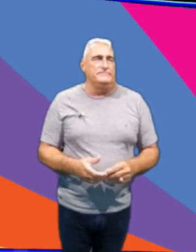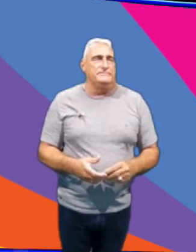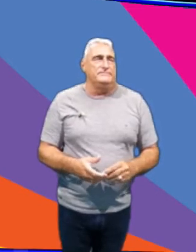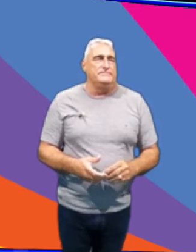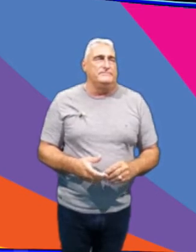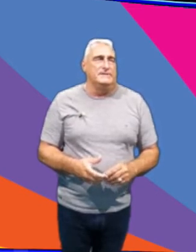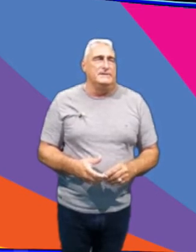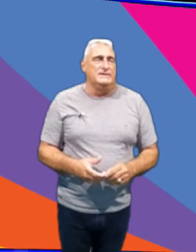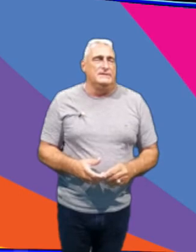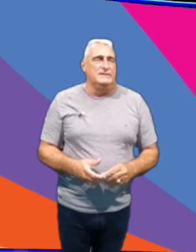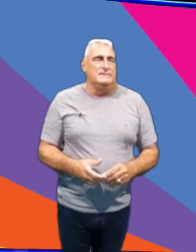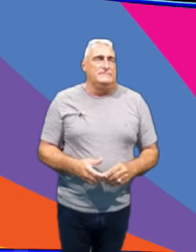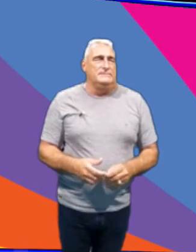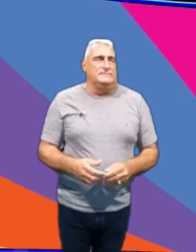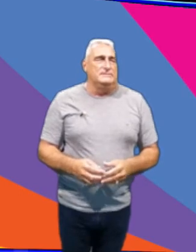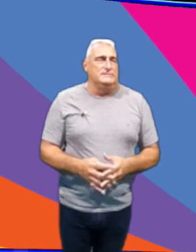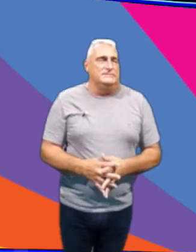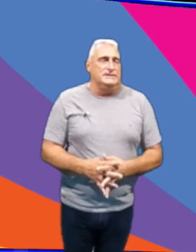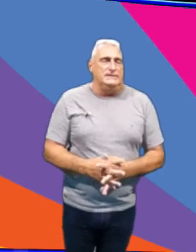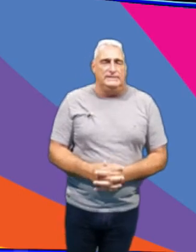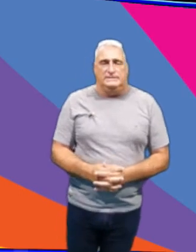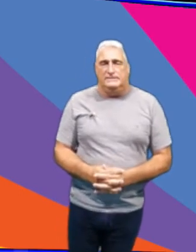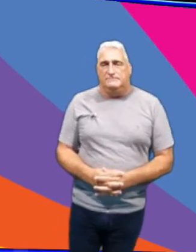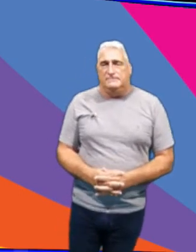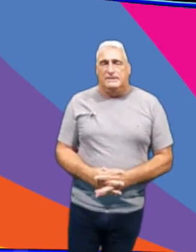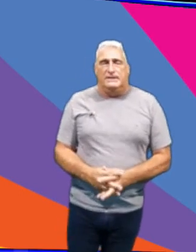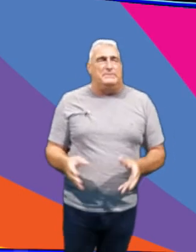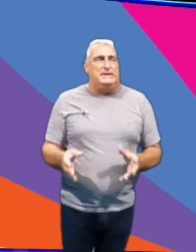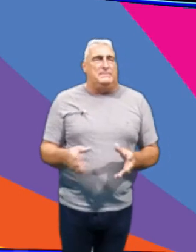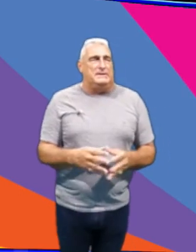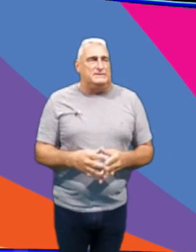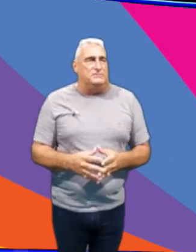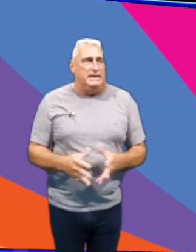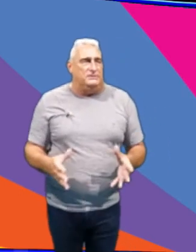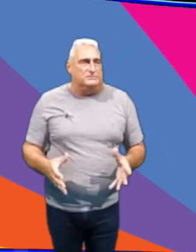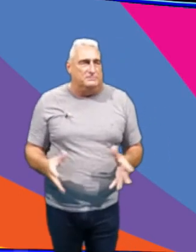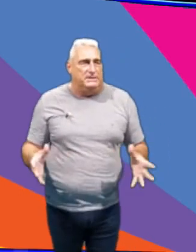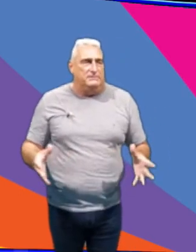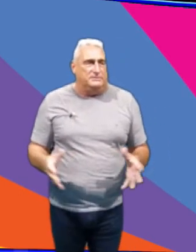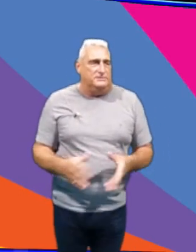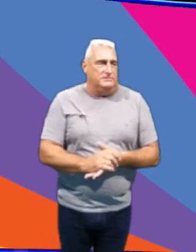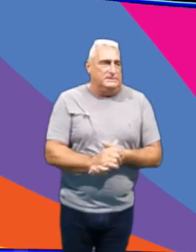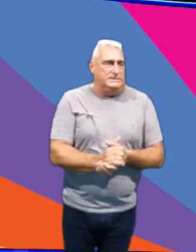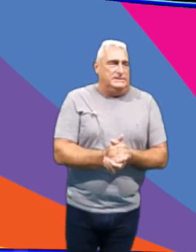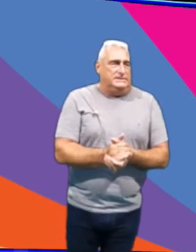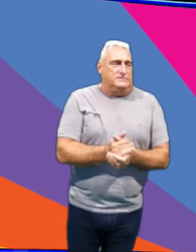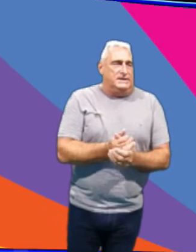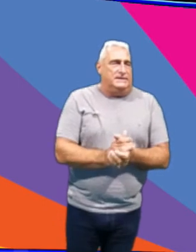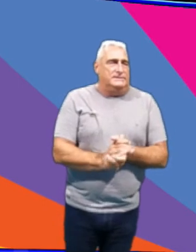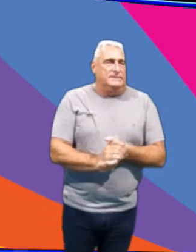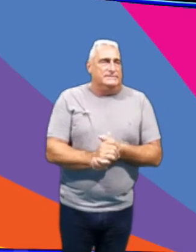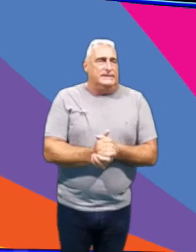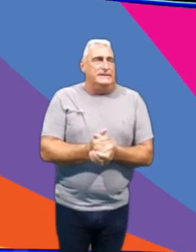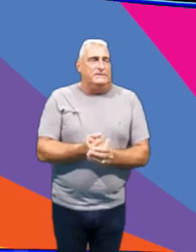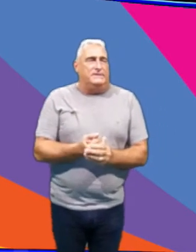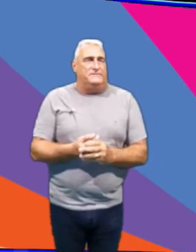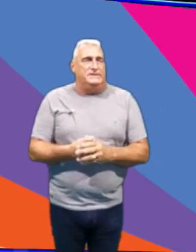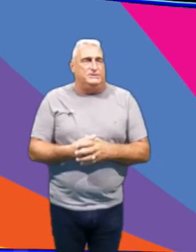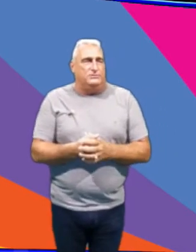no sabía, bueno, comete el hábito. Sí. Nada, pero aparte son menos, Antonio. Es decir, esto ya es